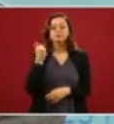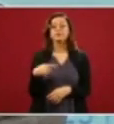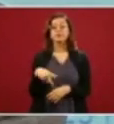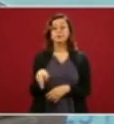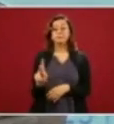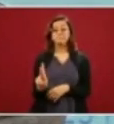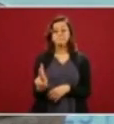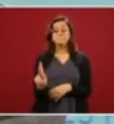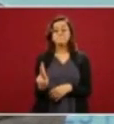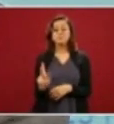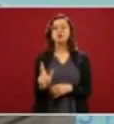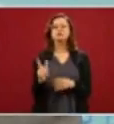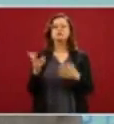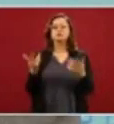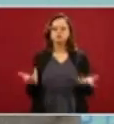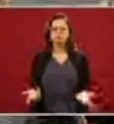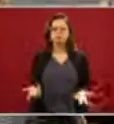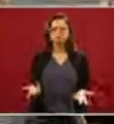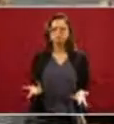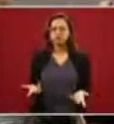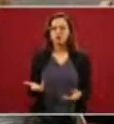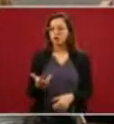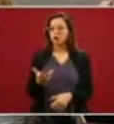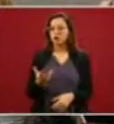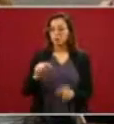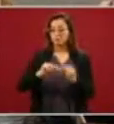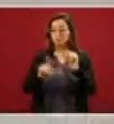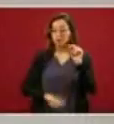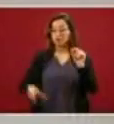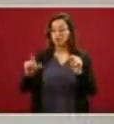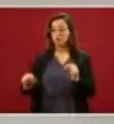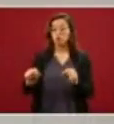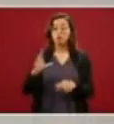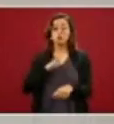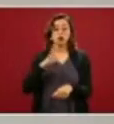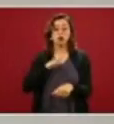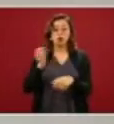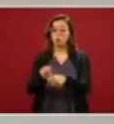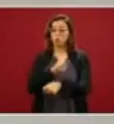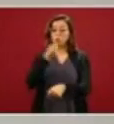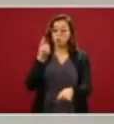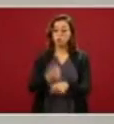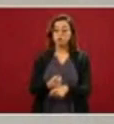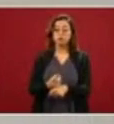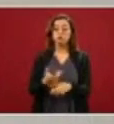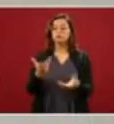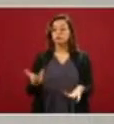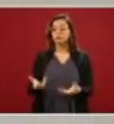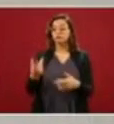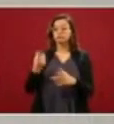Pero cuando tenemos la oportunidad, como hoy la tiene México, como la ha tenido México desde que esta epidemia